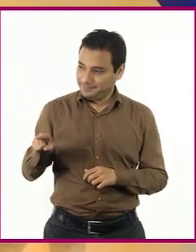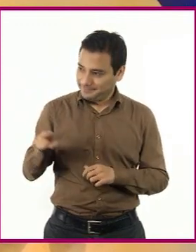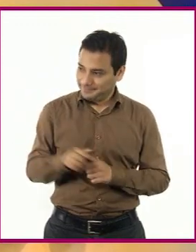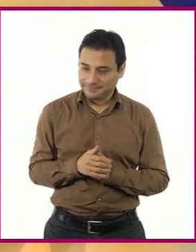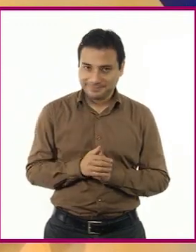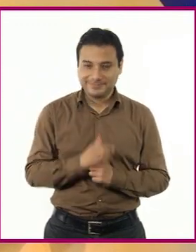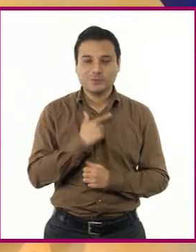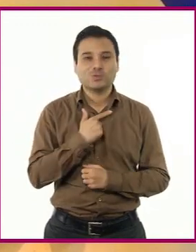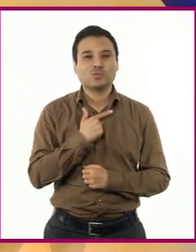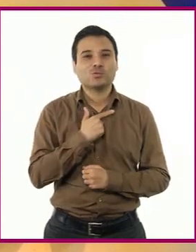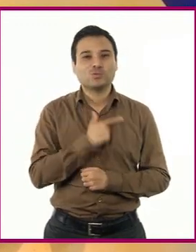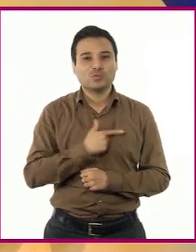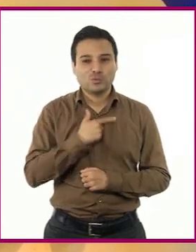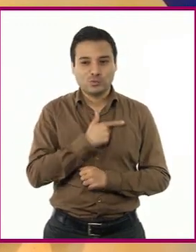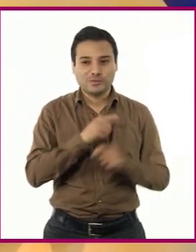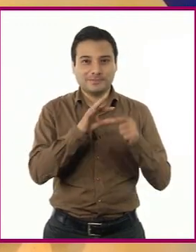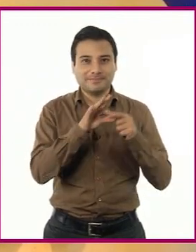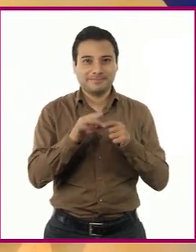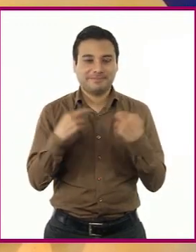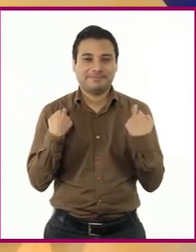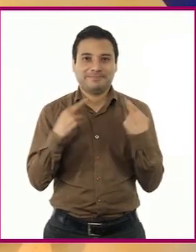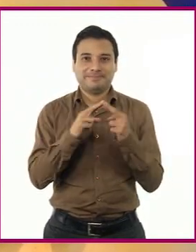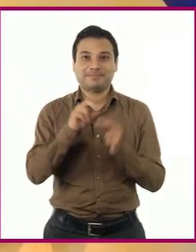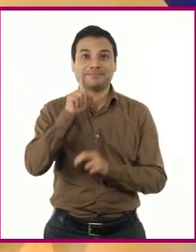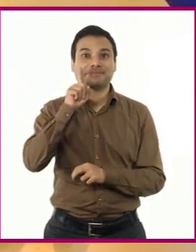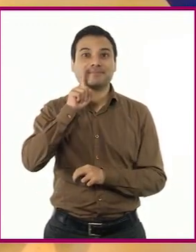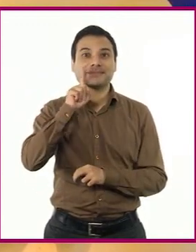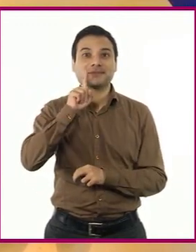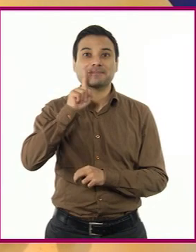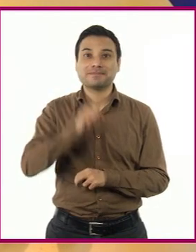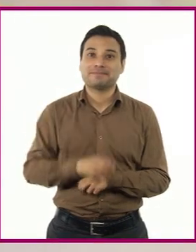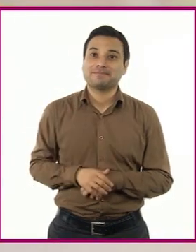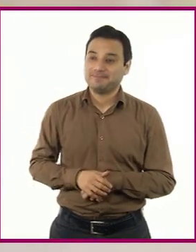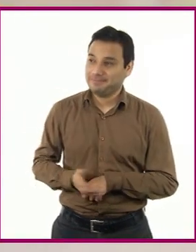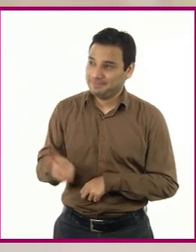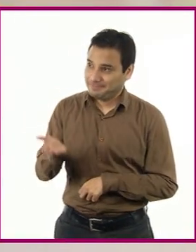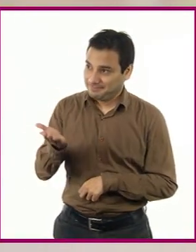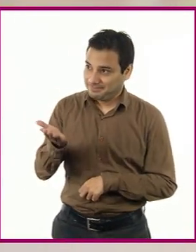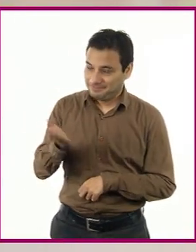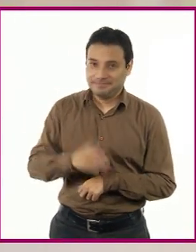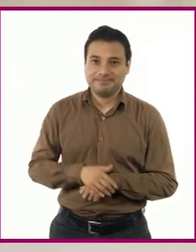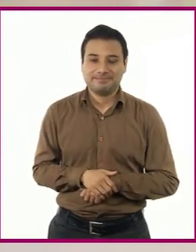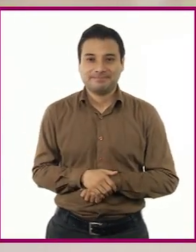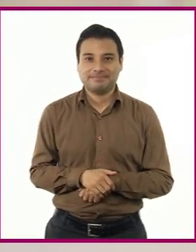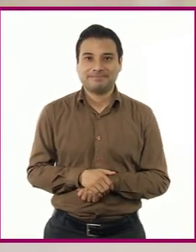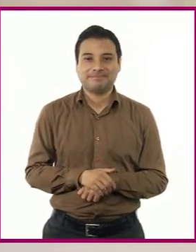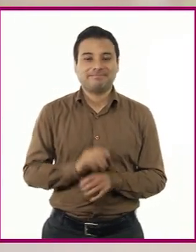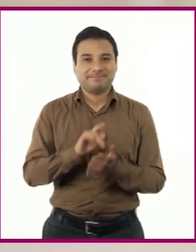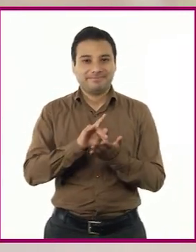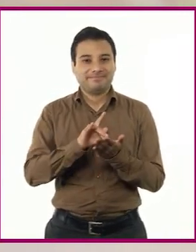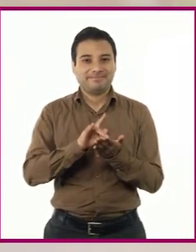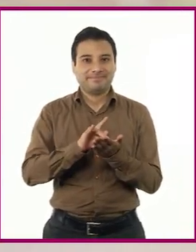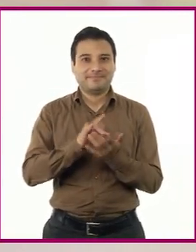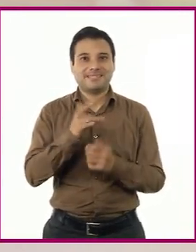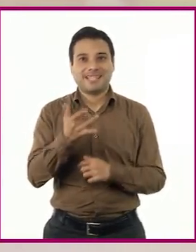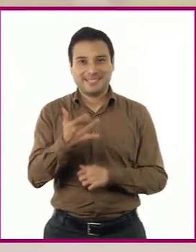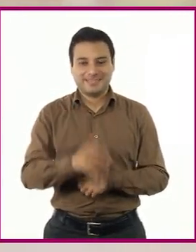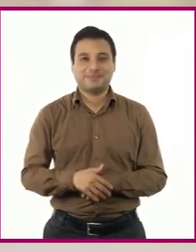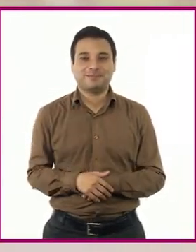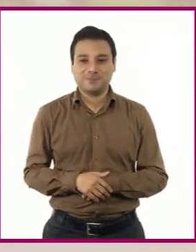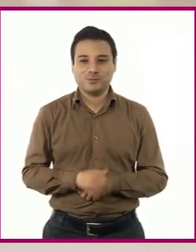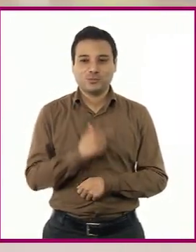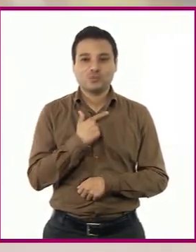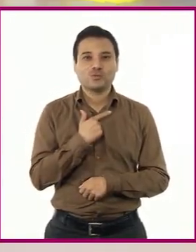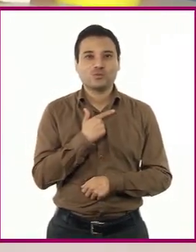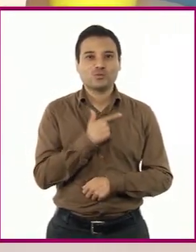el gusto de presentarles a la maestra Isabel Mejía, quien dirigirá la sesión. Gracias, Enrique. Es un gusto estar